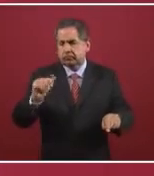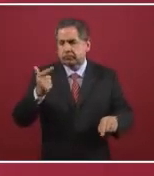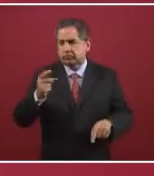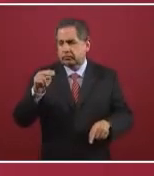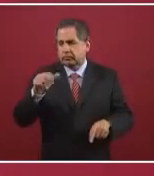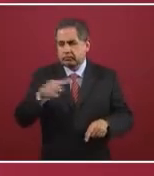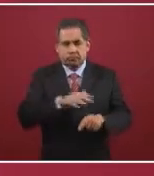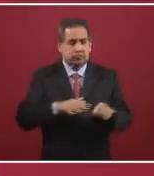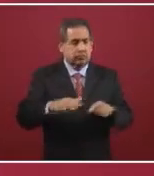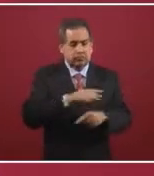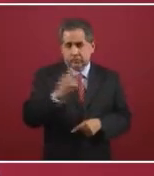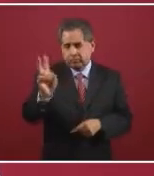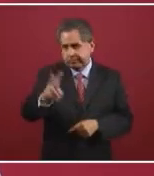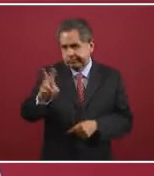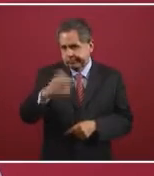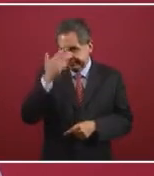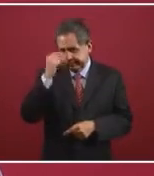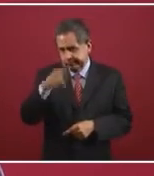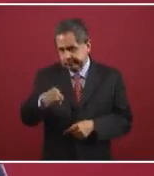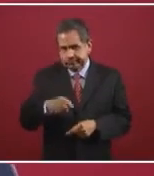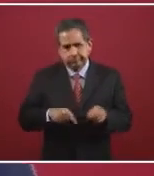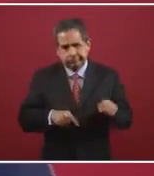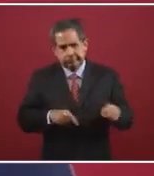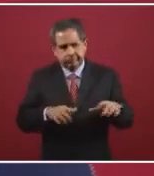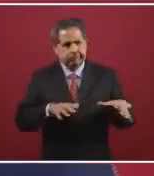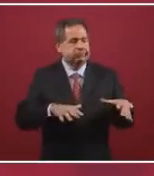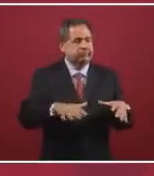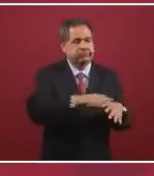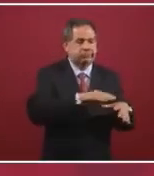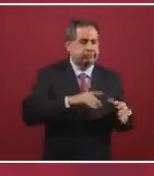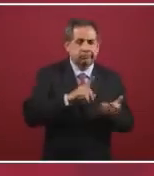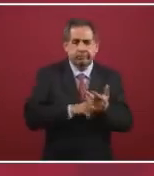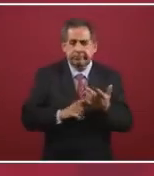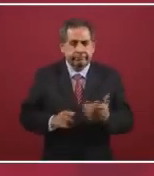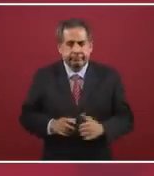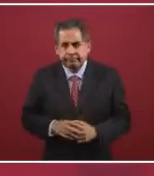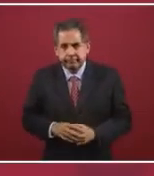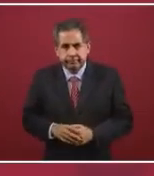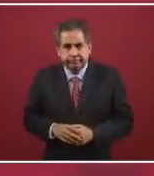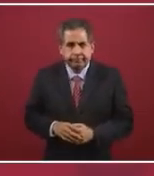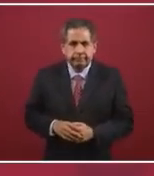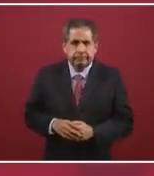porque en efecto es algo